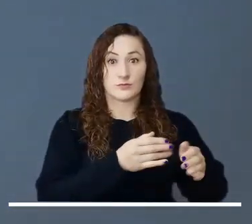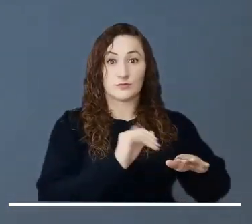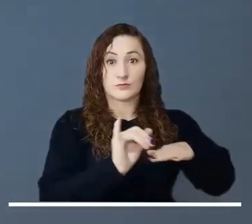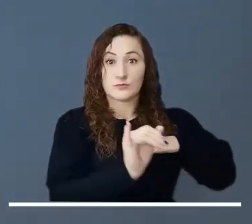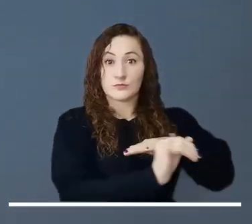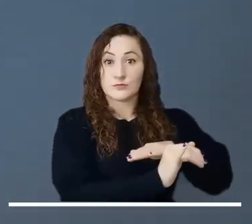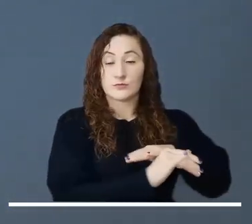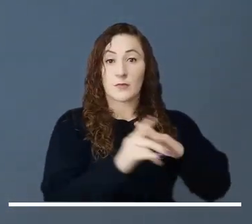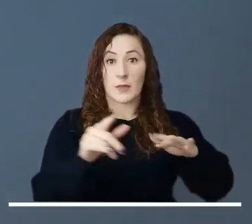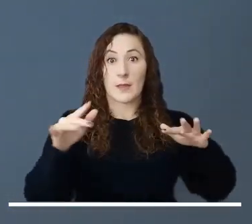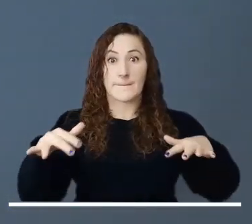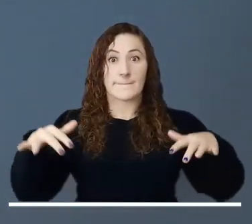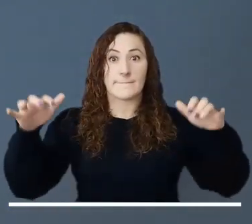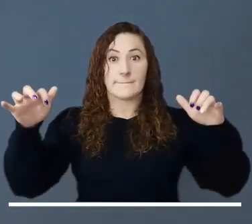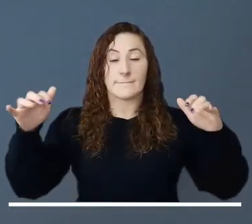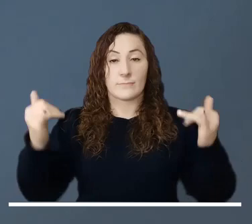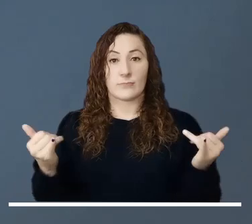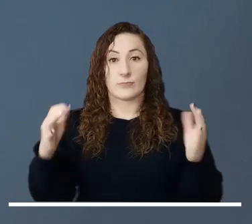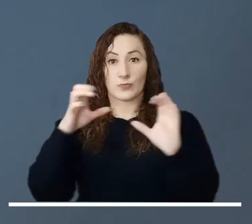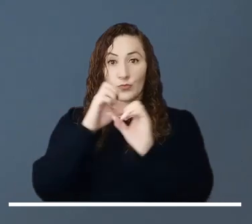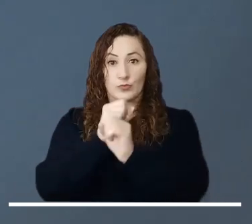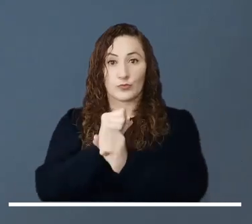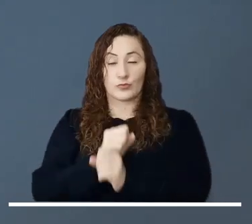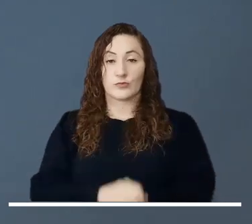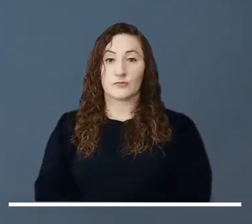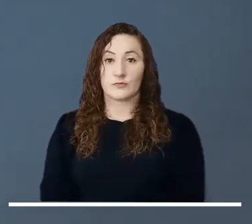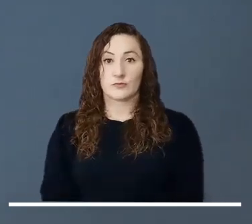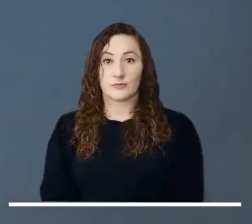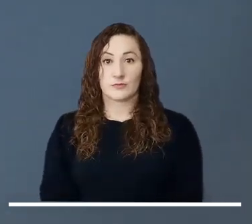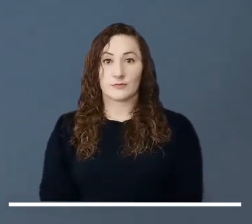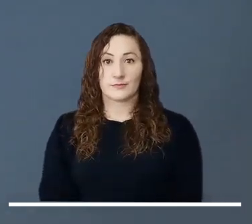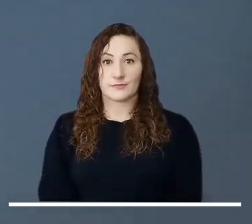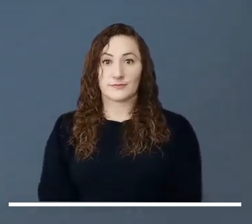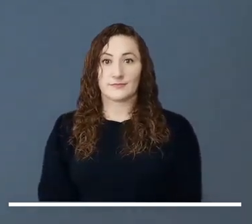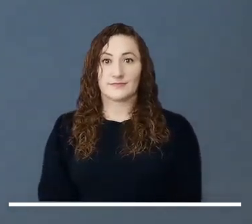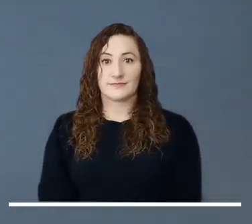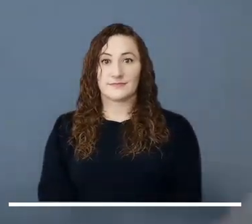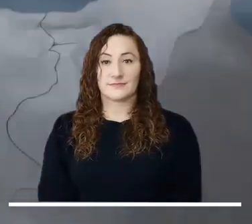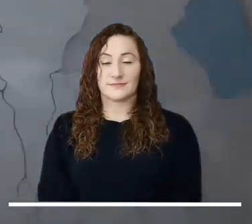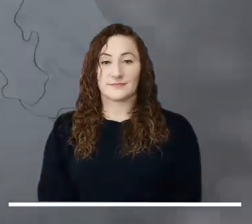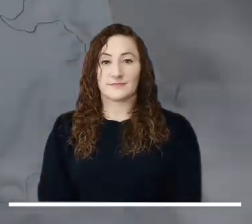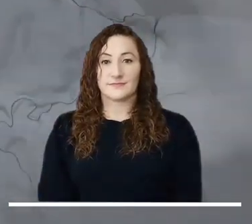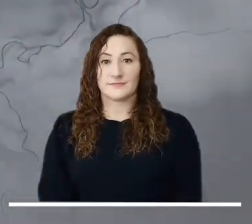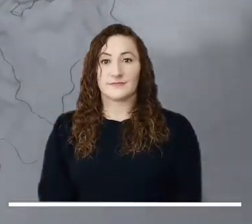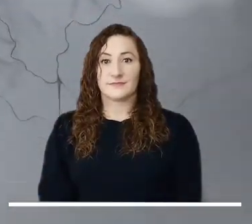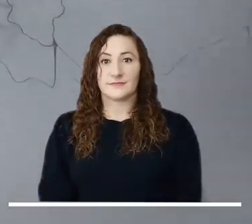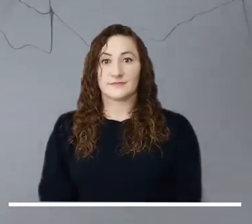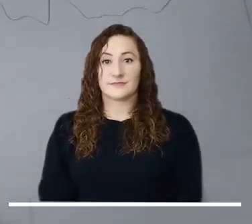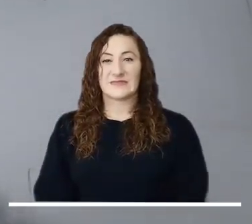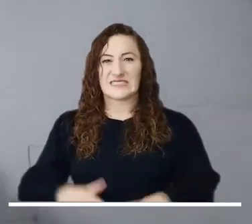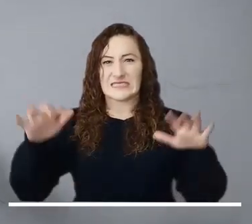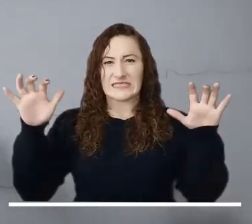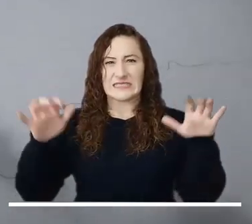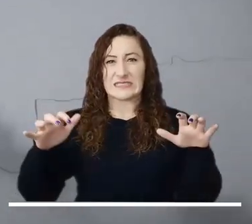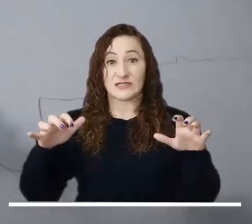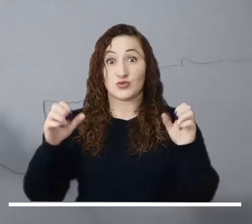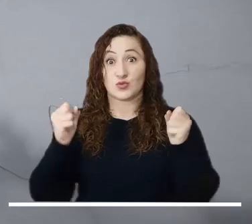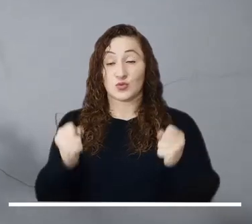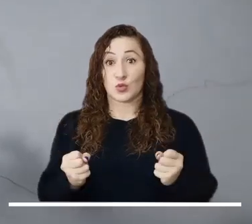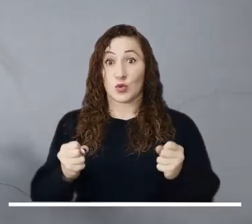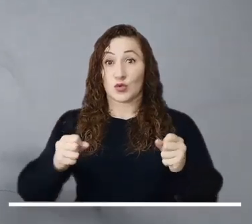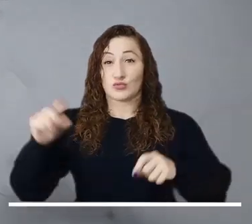Mientras tanto, una jornada parcialmente nublada podrían experimentar San Andrés y Providencia, donde habría tiempo seco durante la noche.